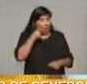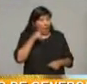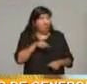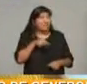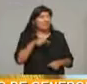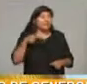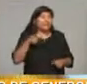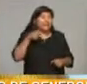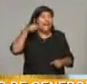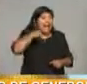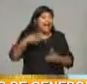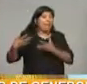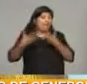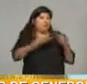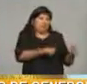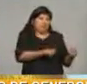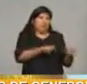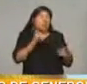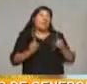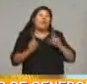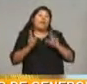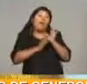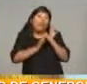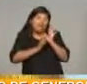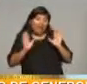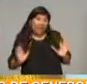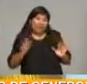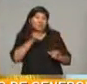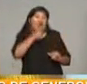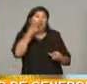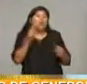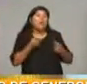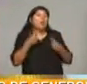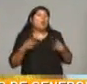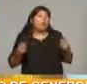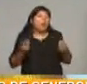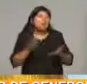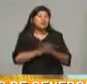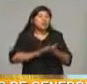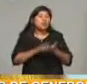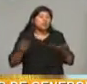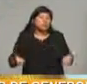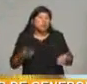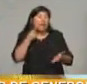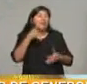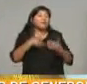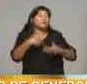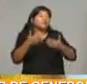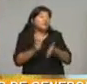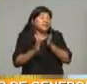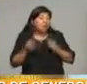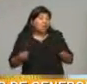modo de prueba para ver realmente cómo cuáles son los resultados de estos tratamientos